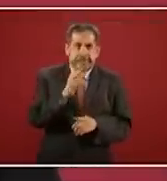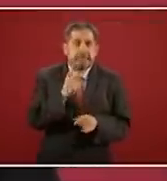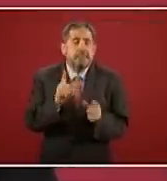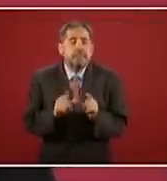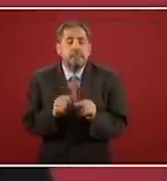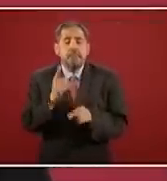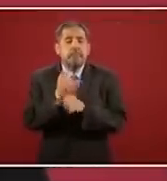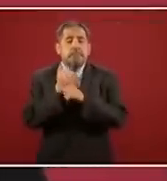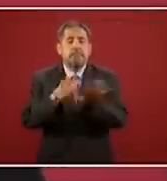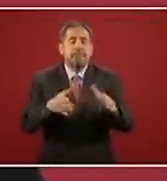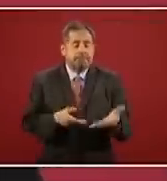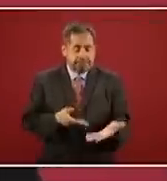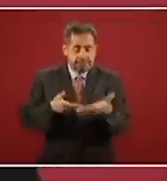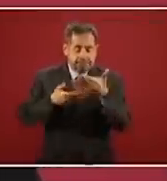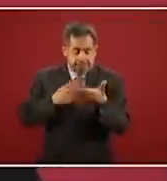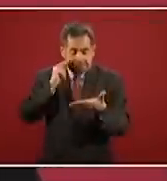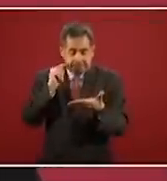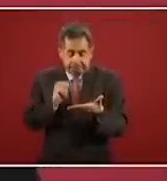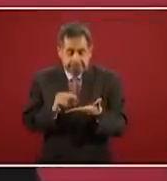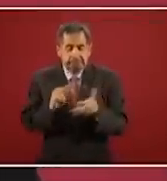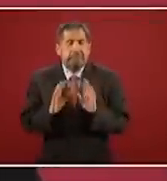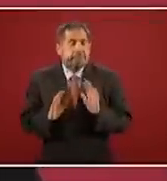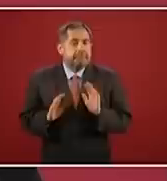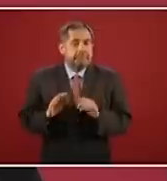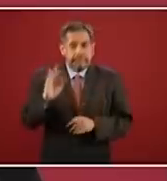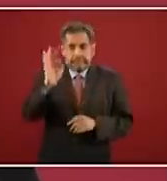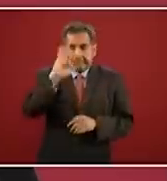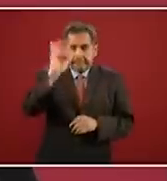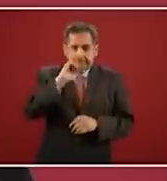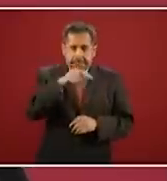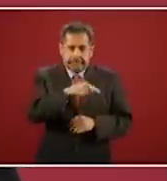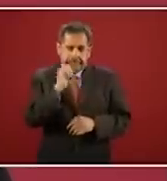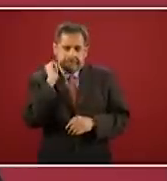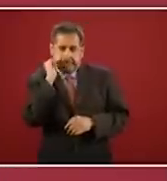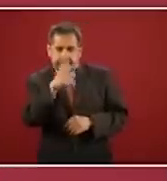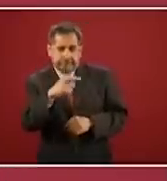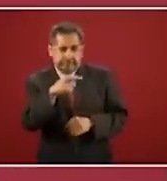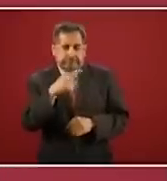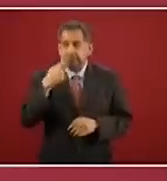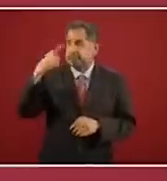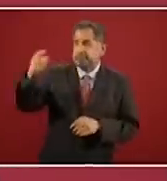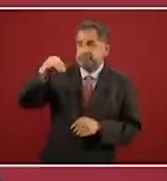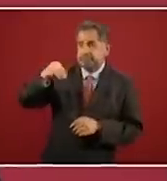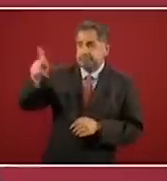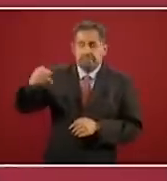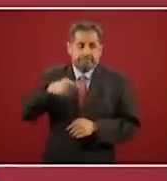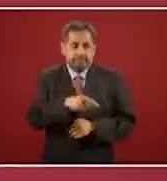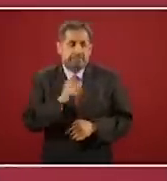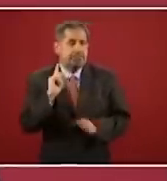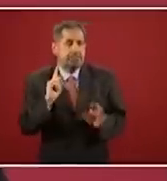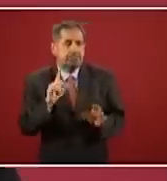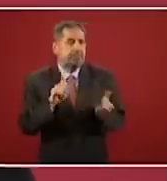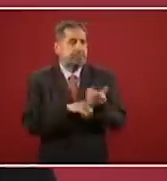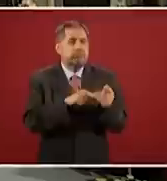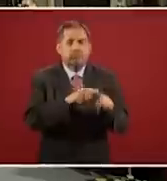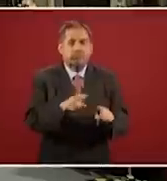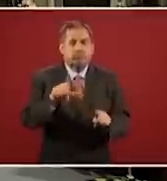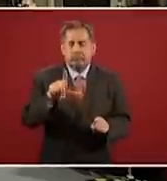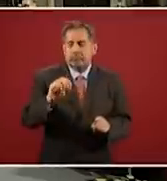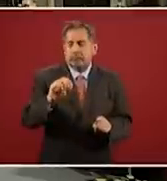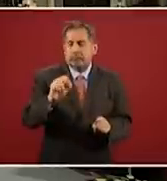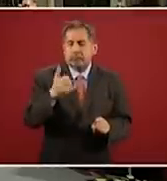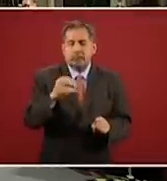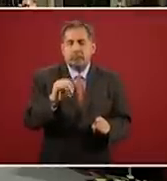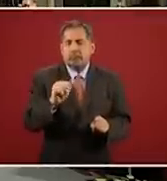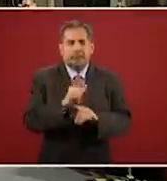información que lleva a poder sostener una imputación frente al Ministerio Público está relacionada con el señor Lozoya.